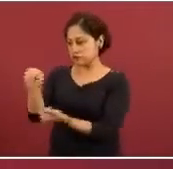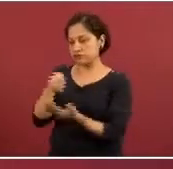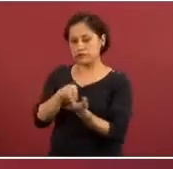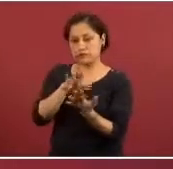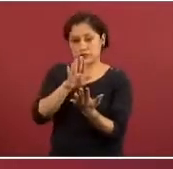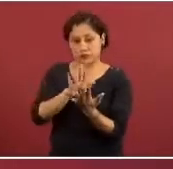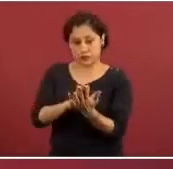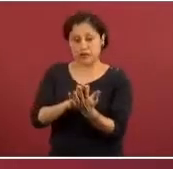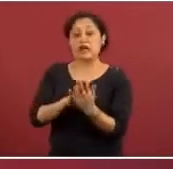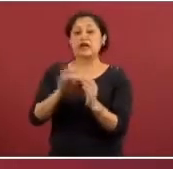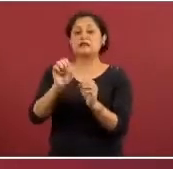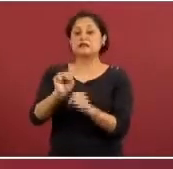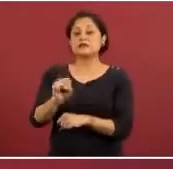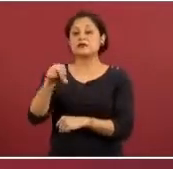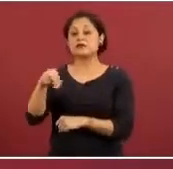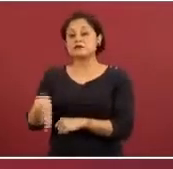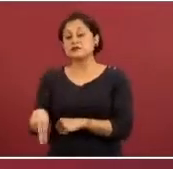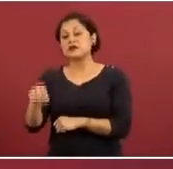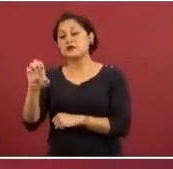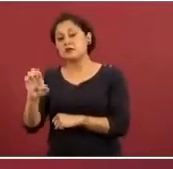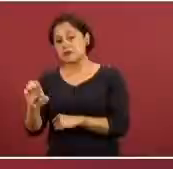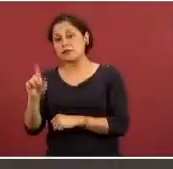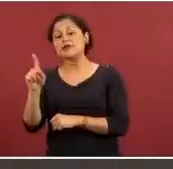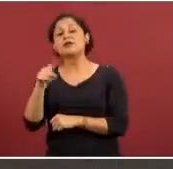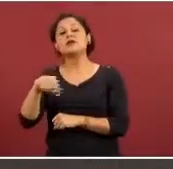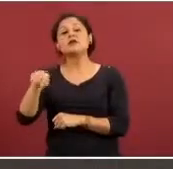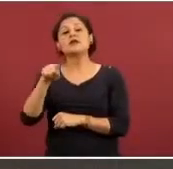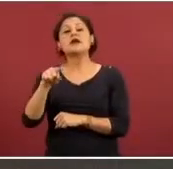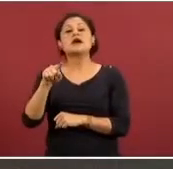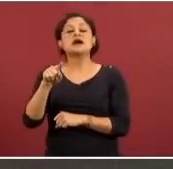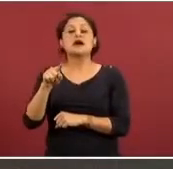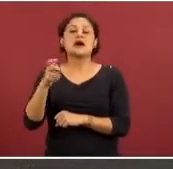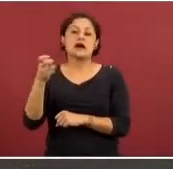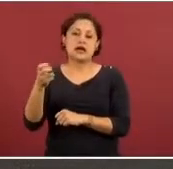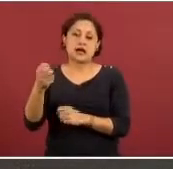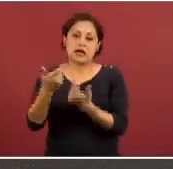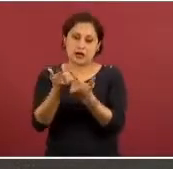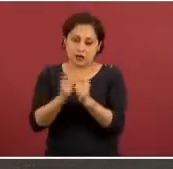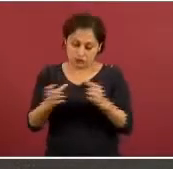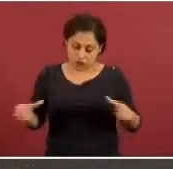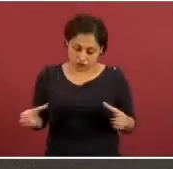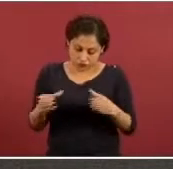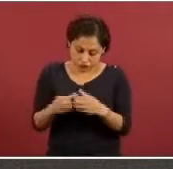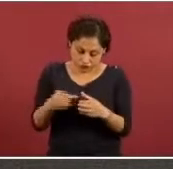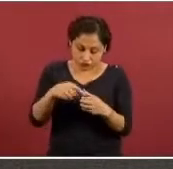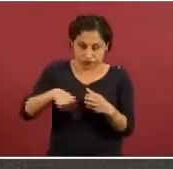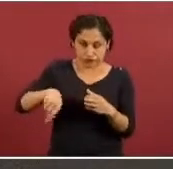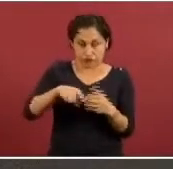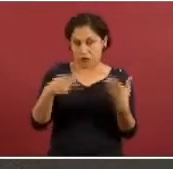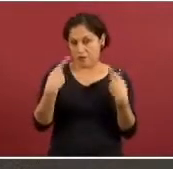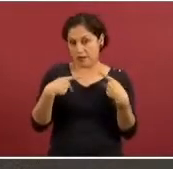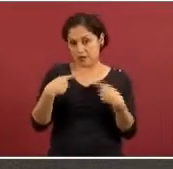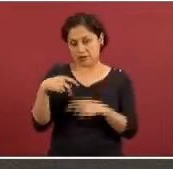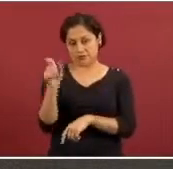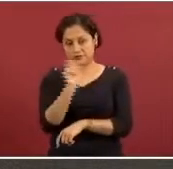Vigilancia Epidemiológica se encuentra un grupo ampliamente preparado de expertos y expertas, a